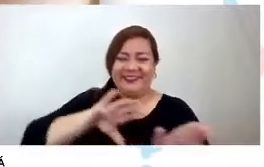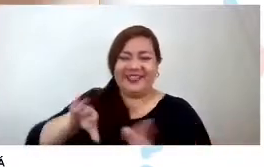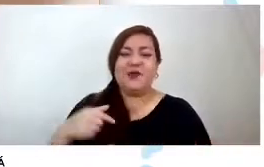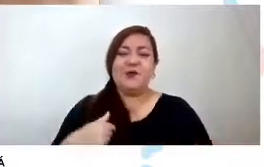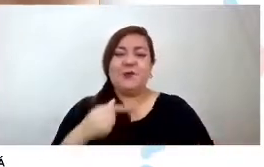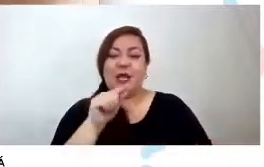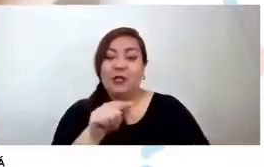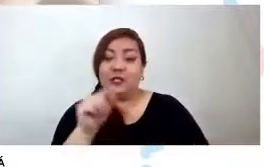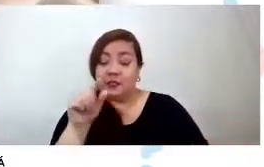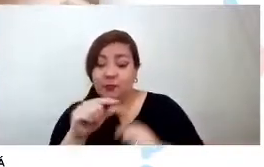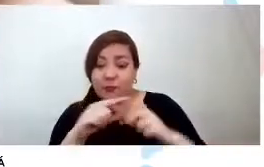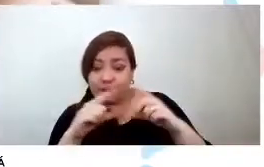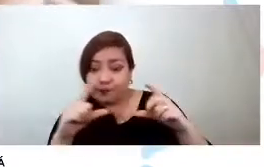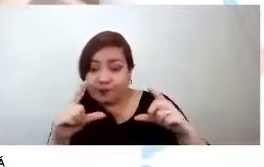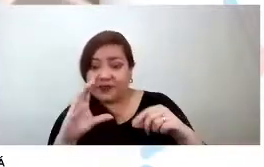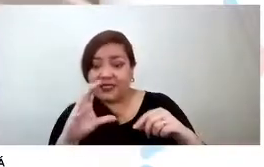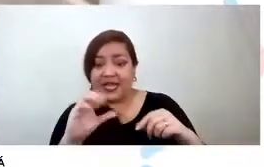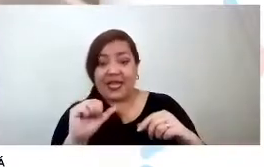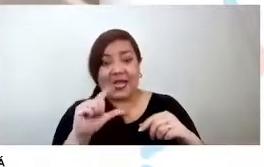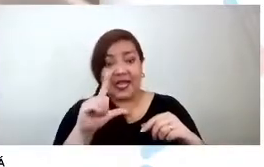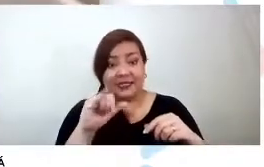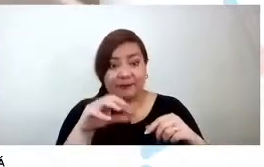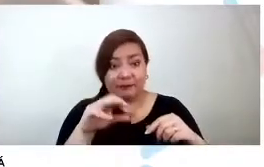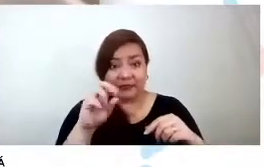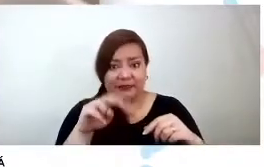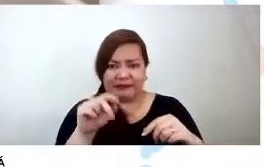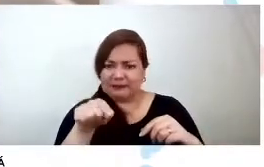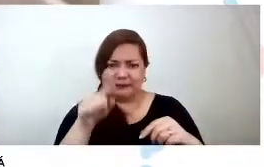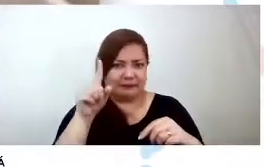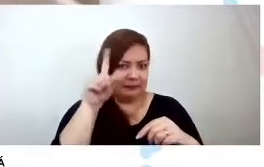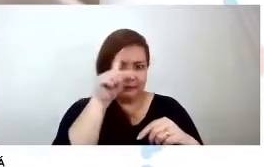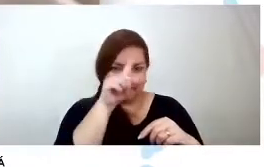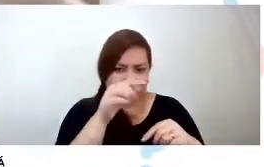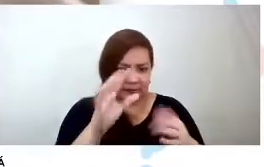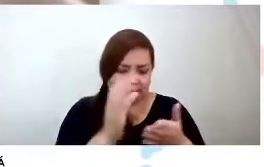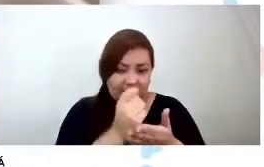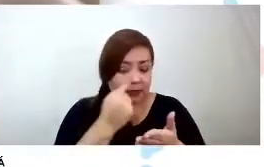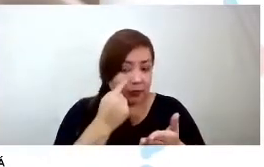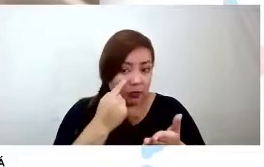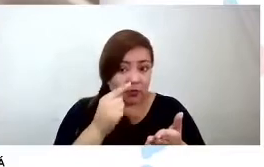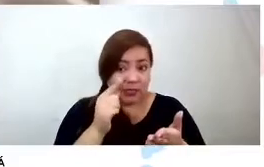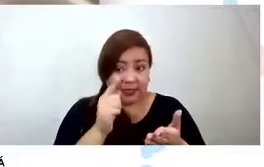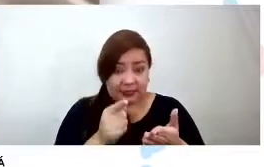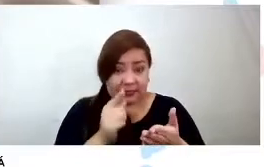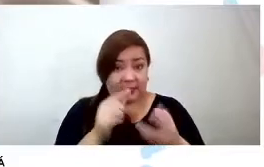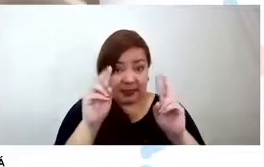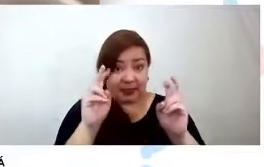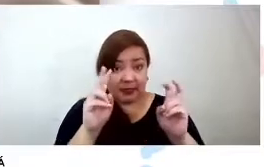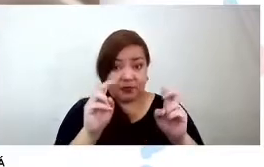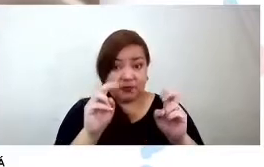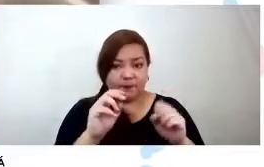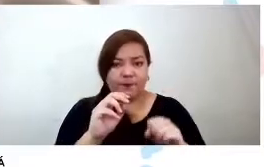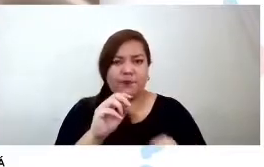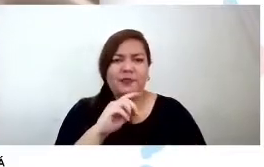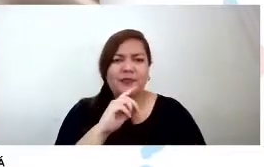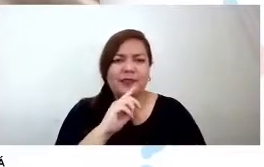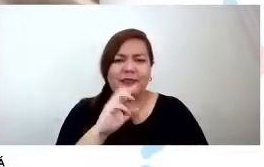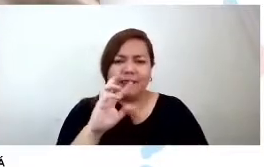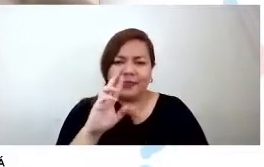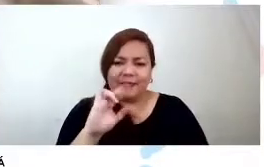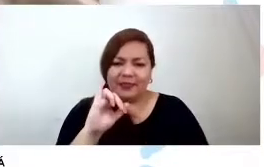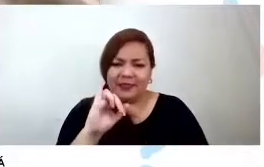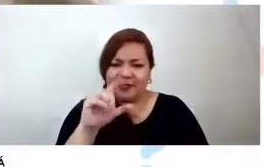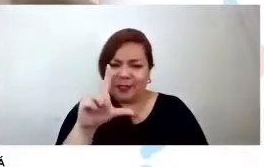calímene, y es muy difícil reconocerlo, pero en este caso estamos hablando de un trilobite. Se le